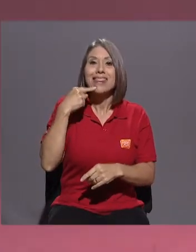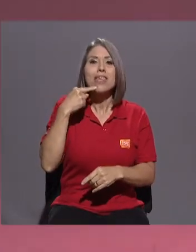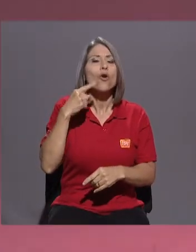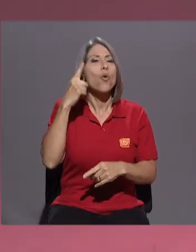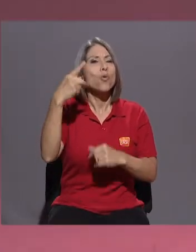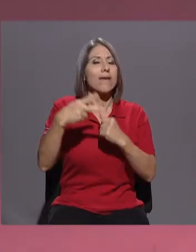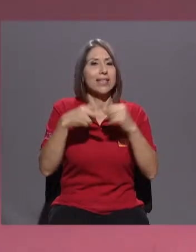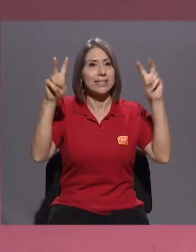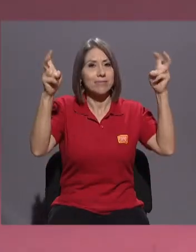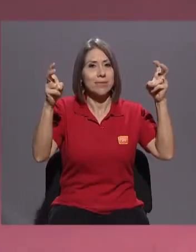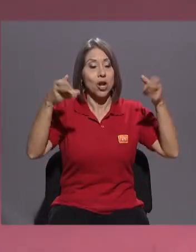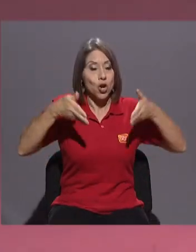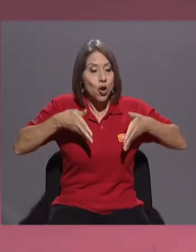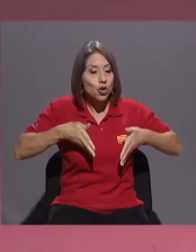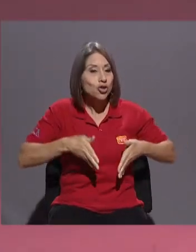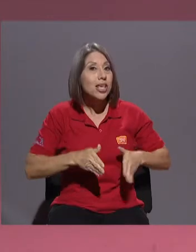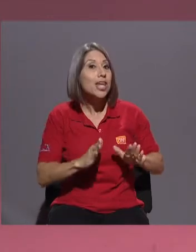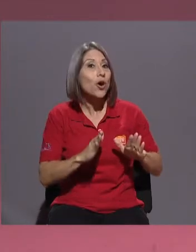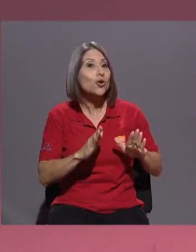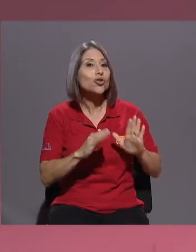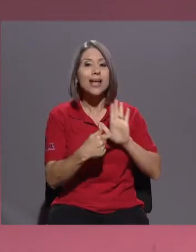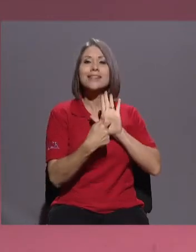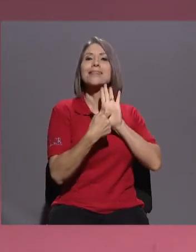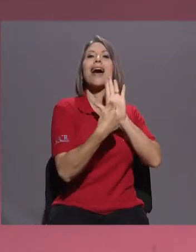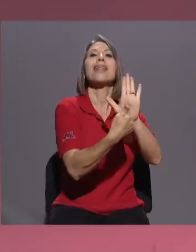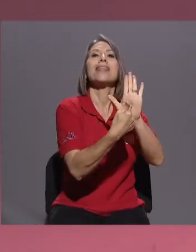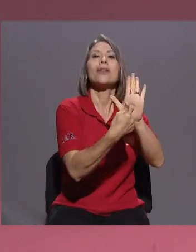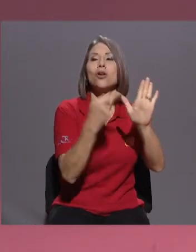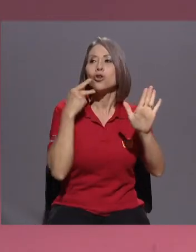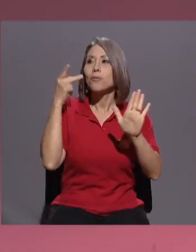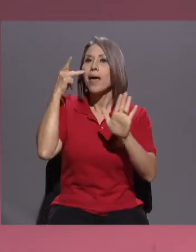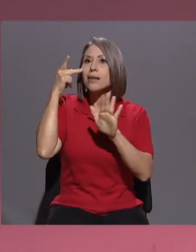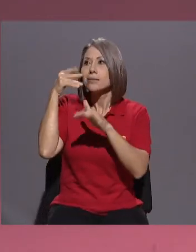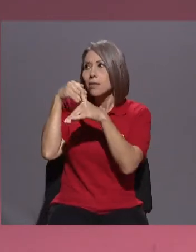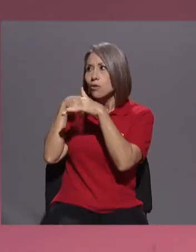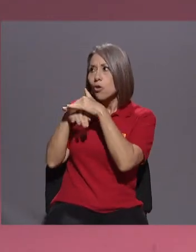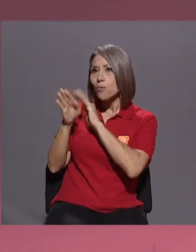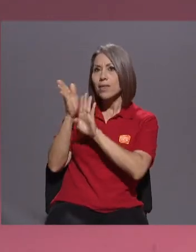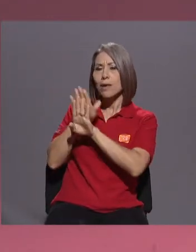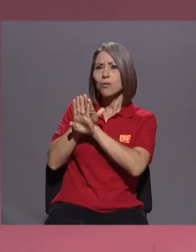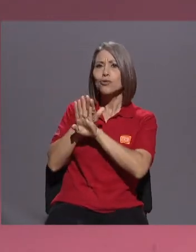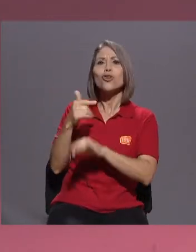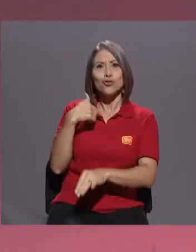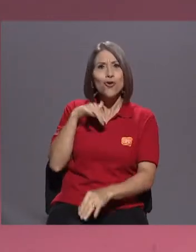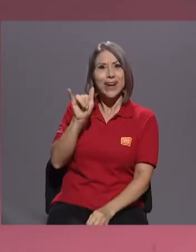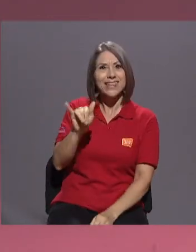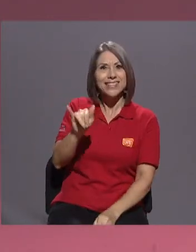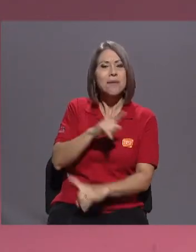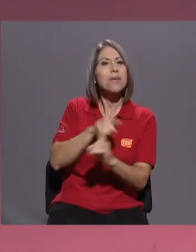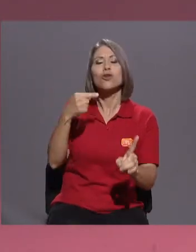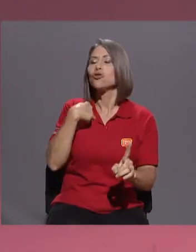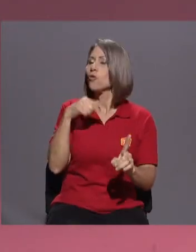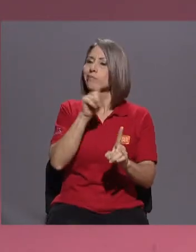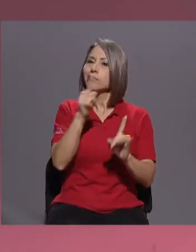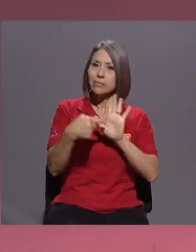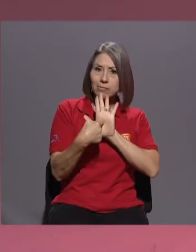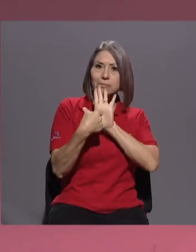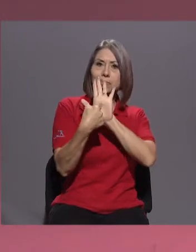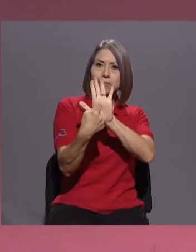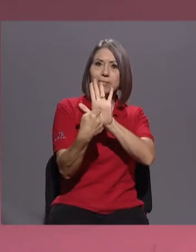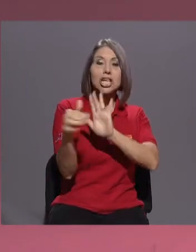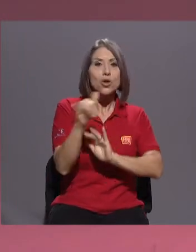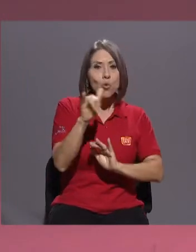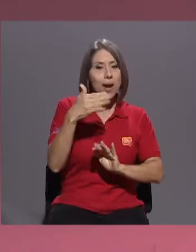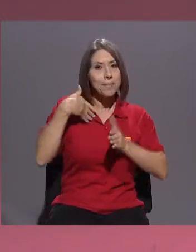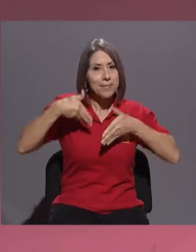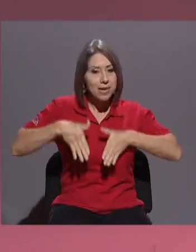vez Los hijos Salen del closet Y los padres Nos metemos al closet Yo era una de esas Y yo dije ¿De qué él dijo eso? Salgo del